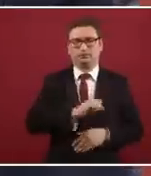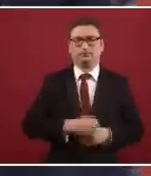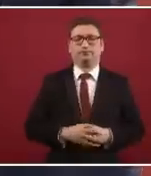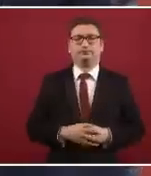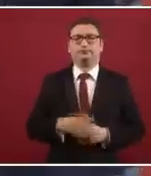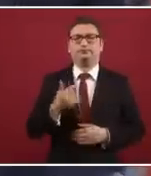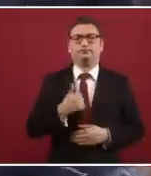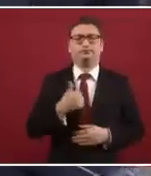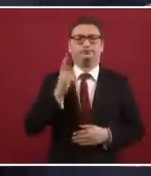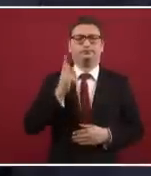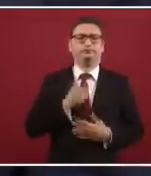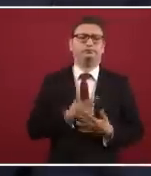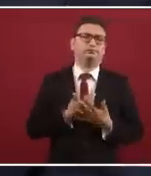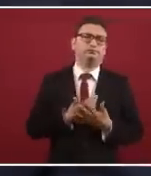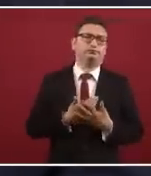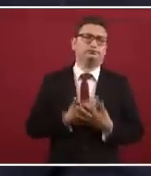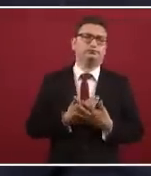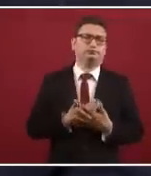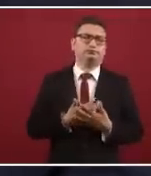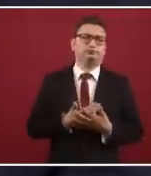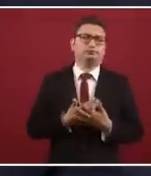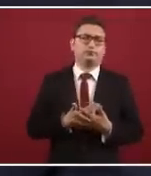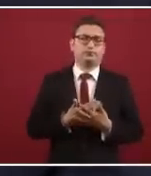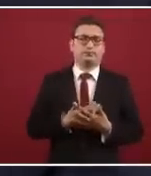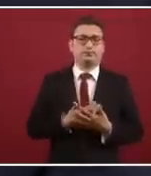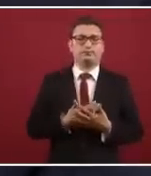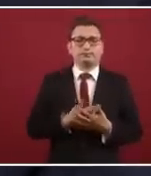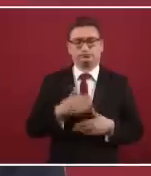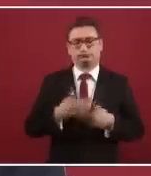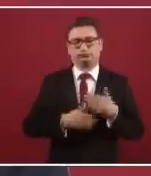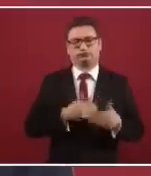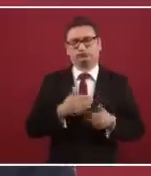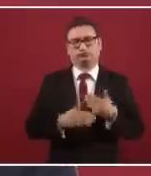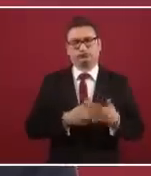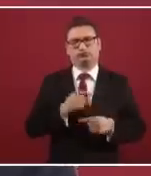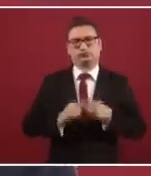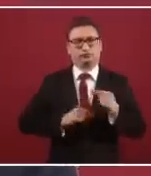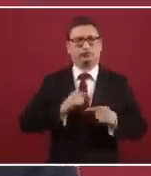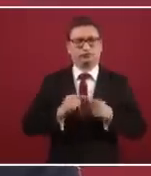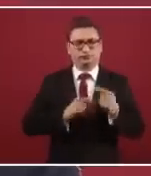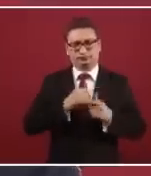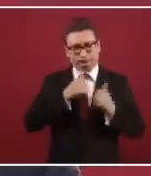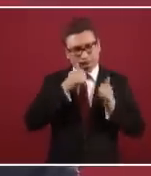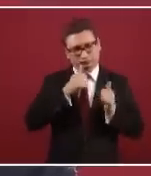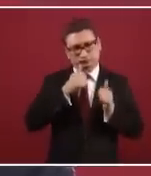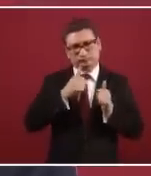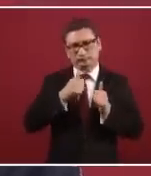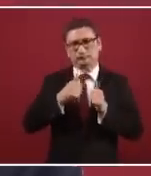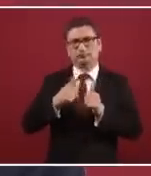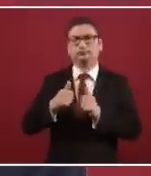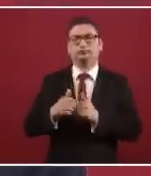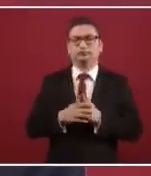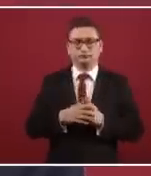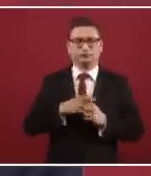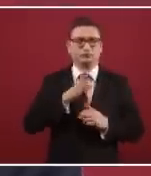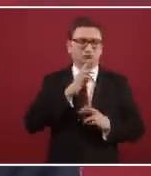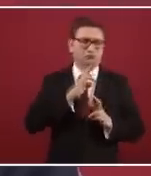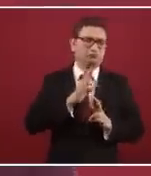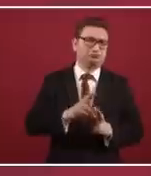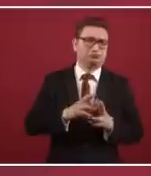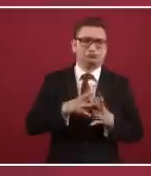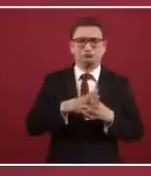Yo espero que todo esto se vaya atendiendo, se vaya